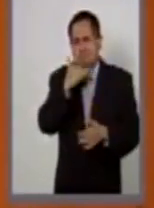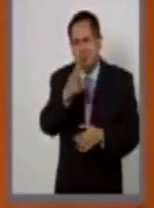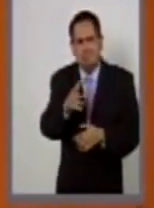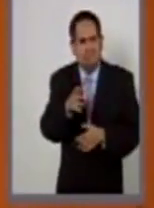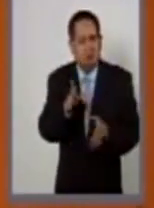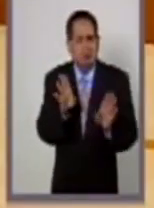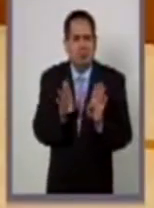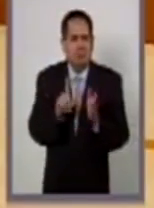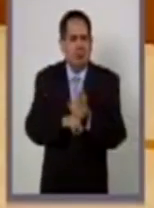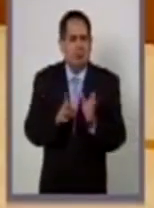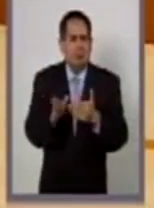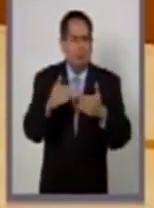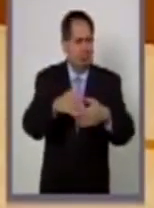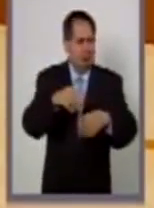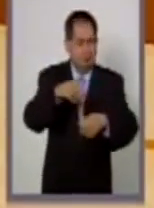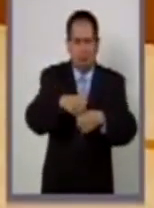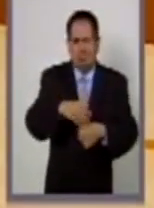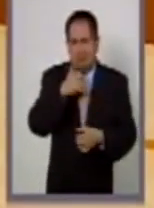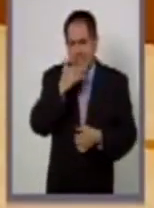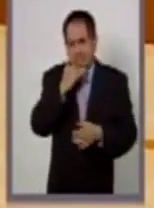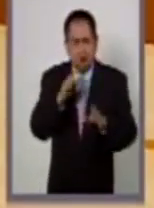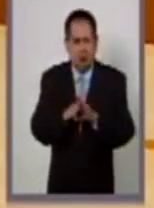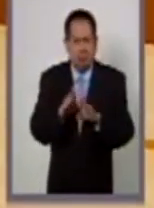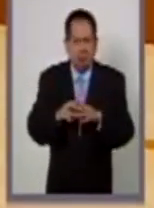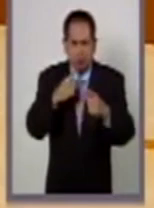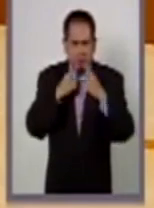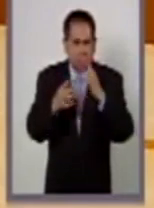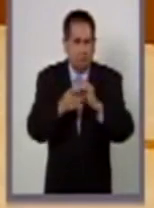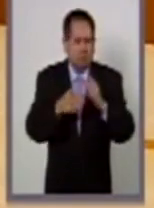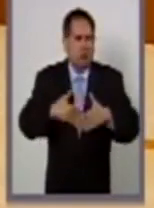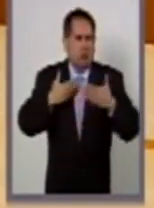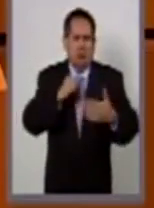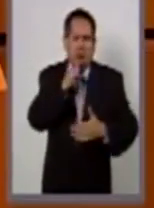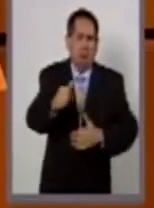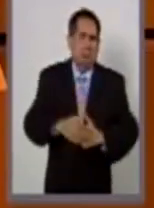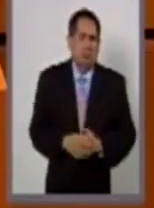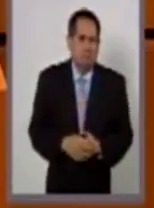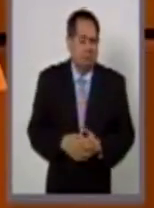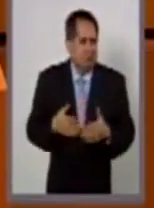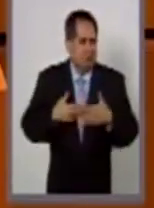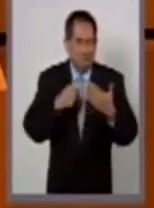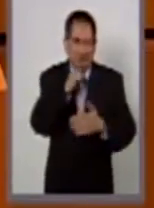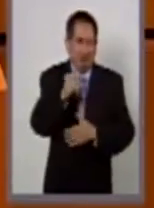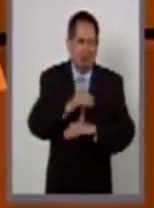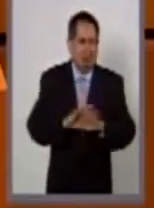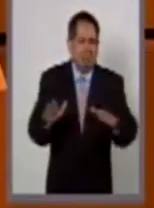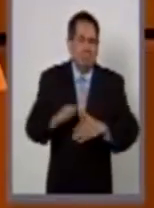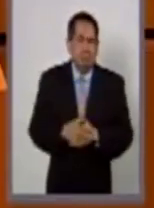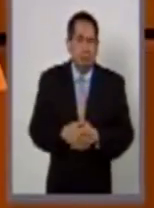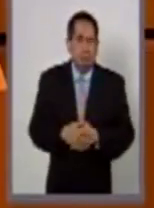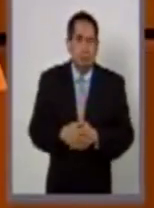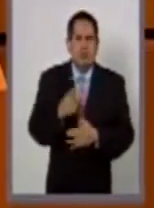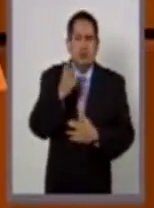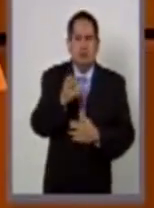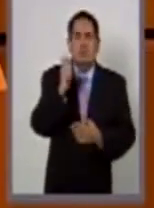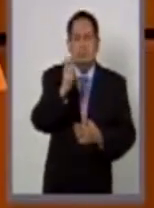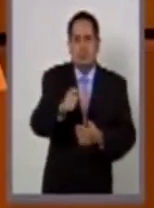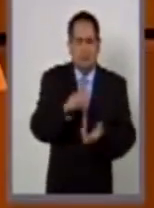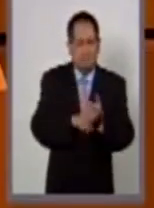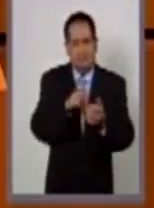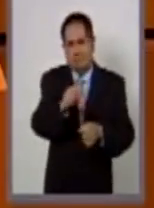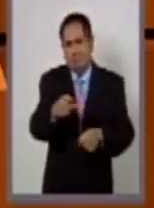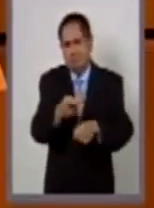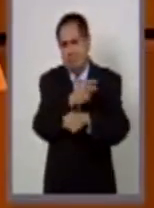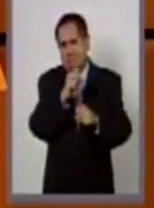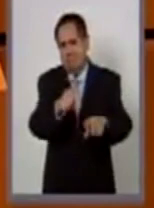casillas y organismos en los que nadie tiene confianza. En los que nadie tiene confianza. Bueno, es lo que está